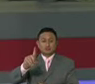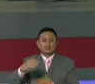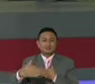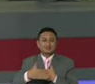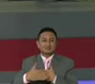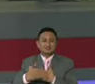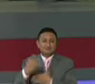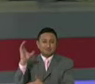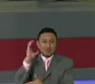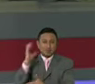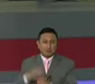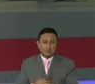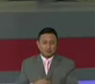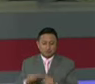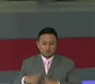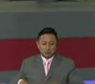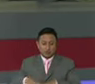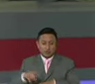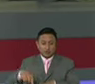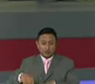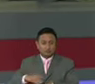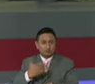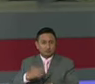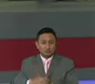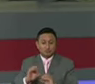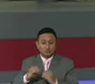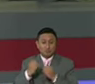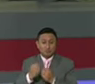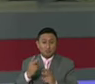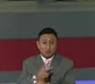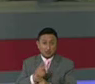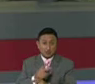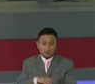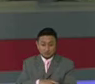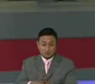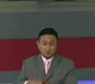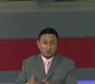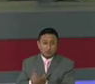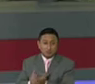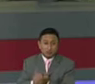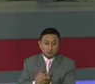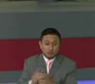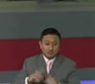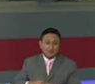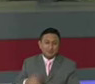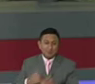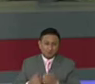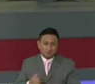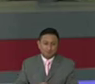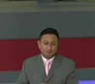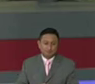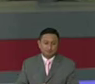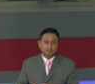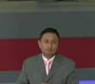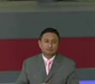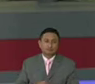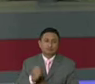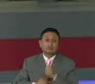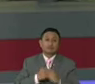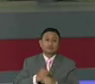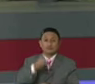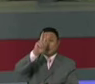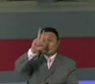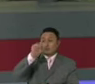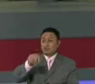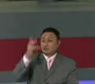ubicación geográfica, ha sido y es utilizado por organizaciones delictivas para cometer diferentes delitos. En lo que va del